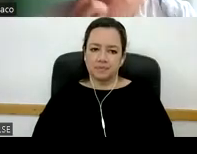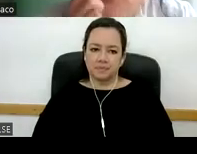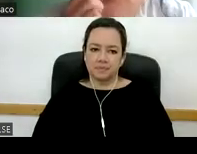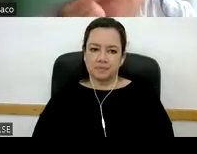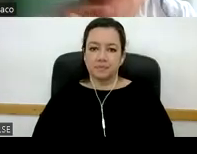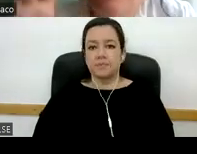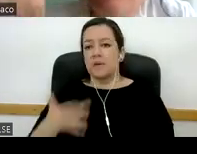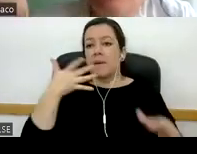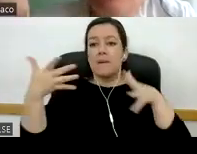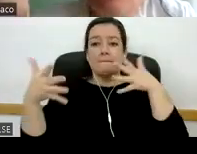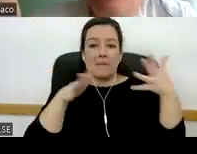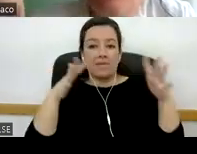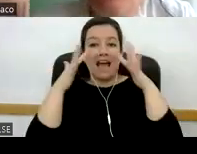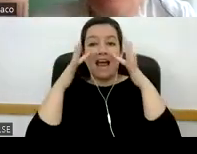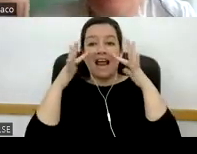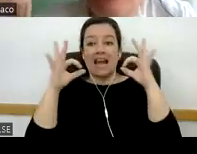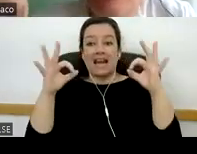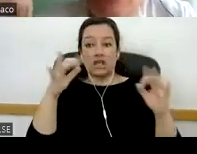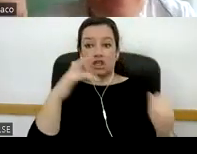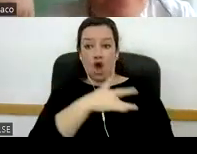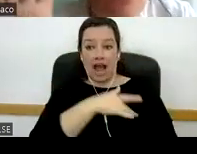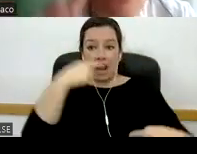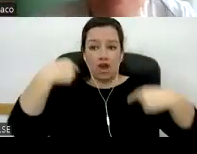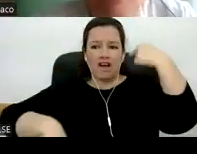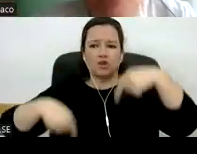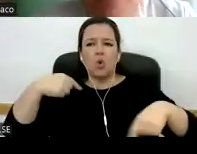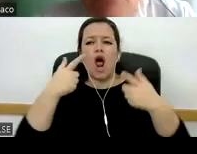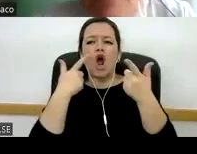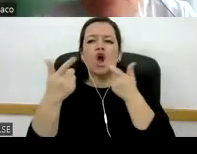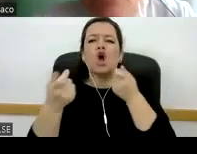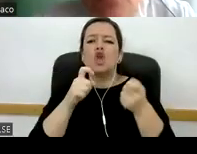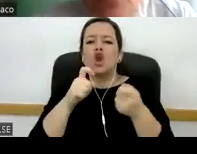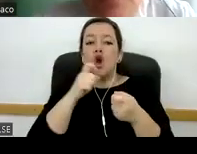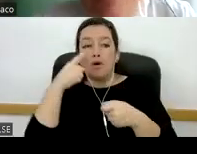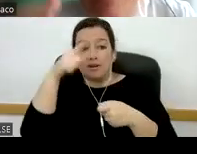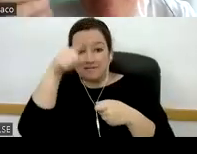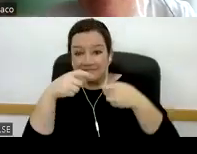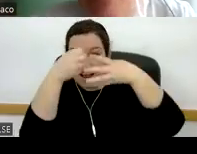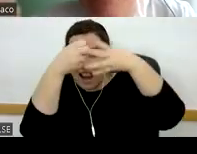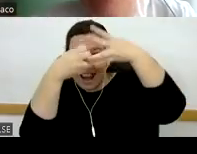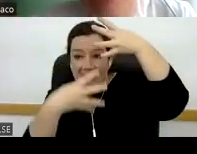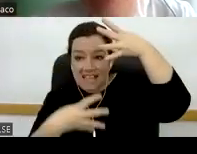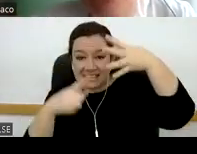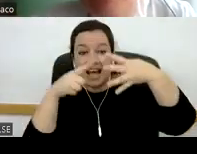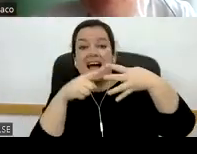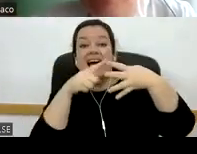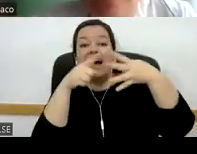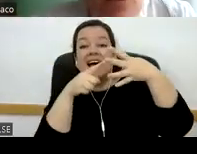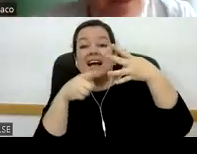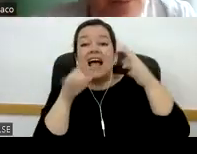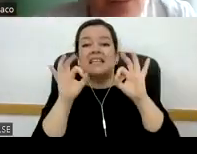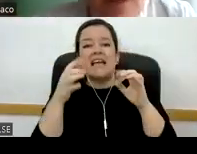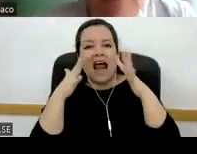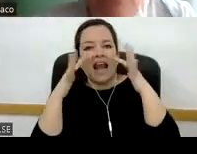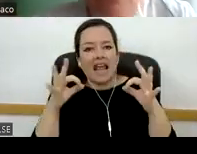Vale, ¿cuánto podemos disminuir el riesgo cardiovascular si controlamos cada factor de riesgo? Lo que vamos a ver ahora son los tradicionalmente conocidos factores de